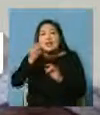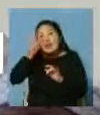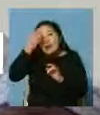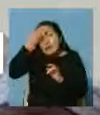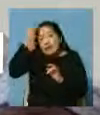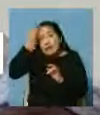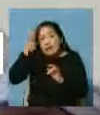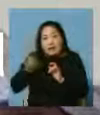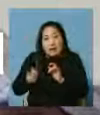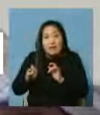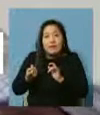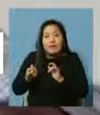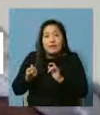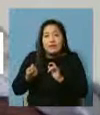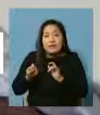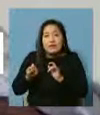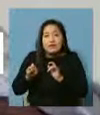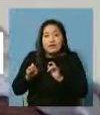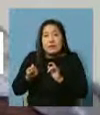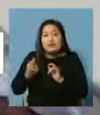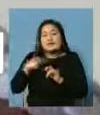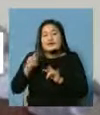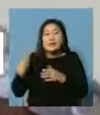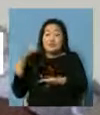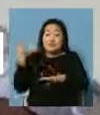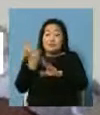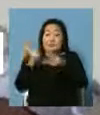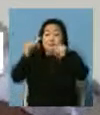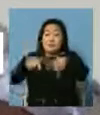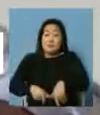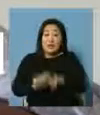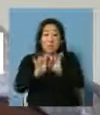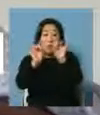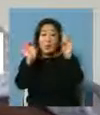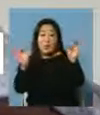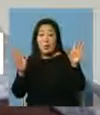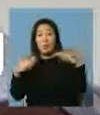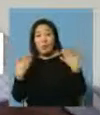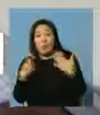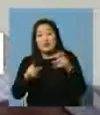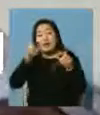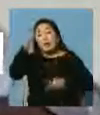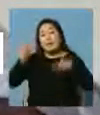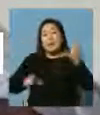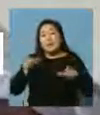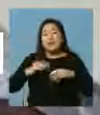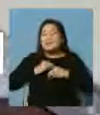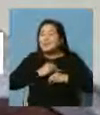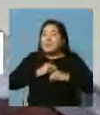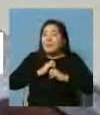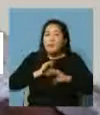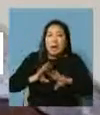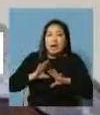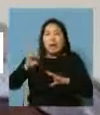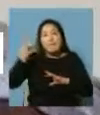enfermedades que son, si están presentes al momento de la infección, pueden hacer que la persona sea mucho más sensible, pero también